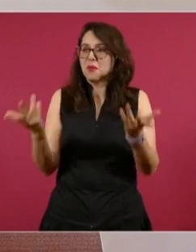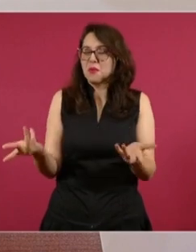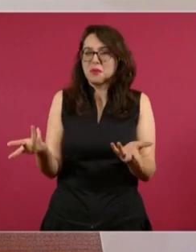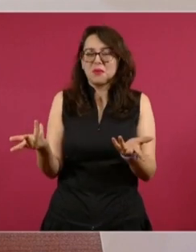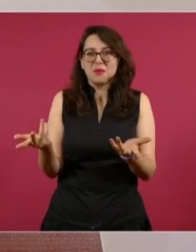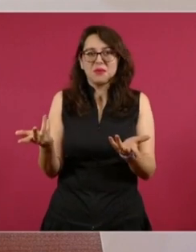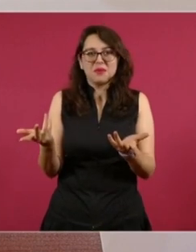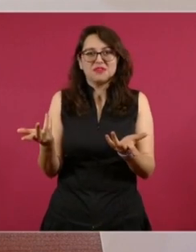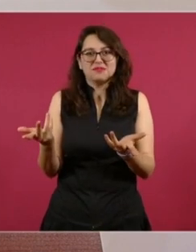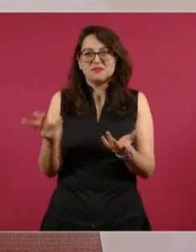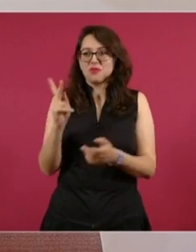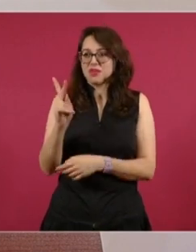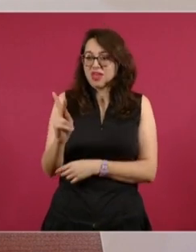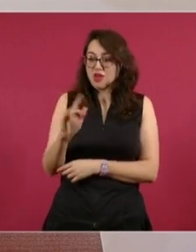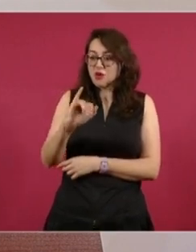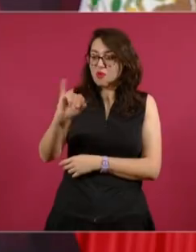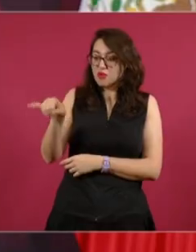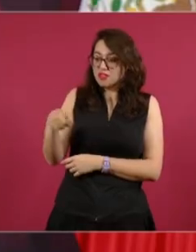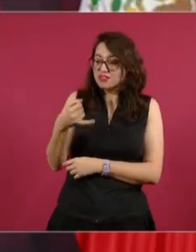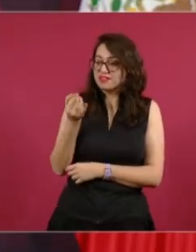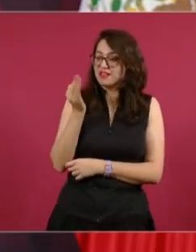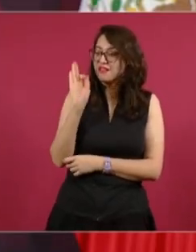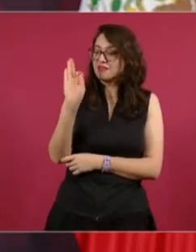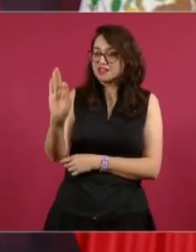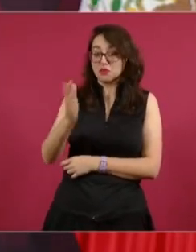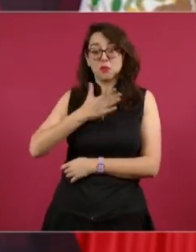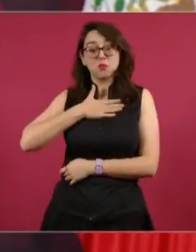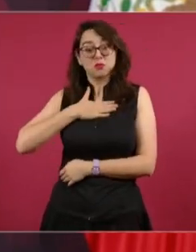Una contradicción. Por eso hablo de que